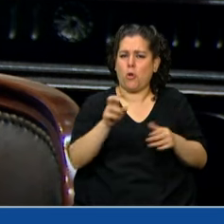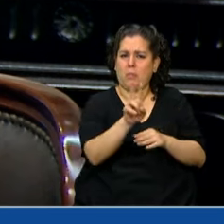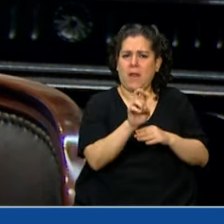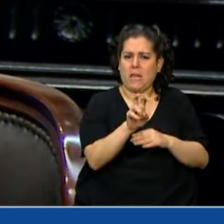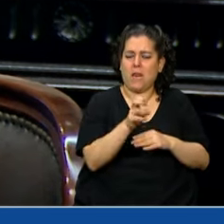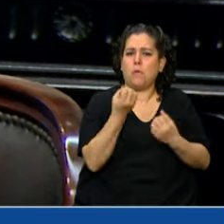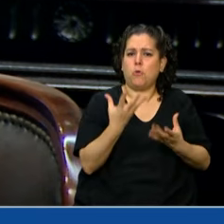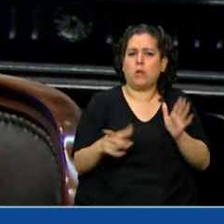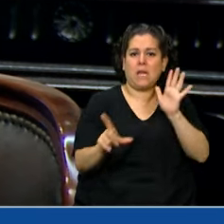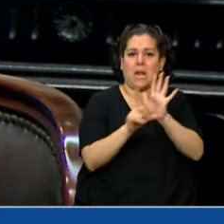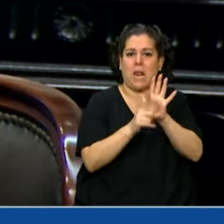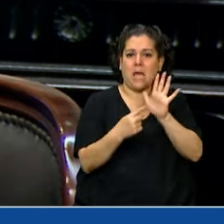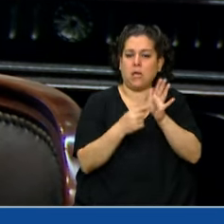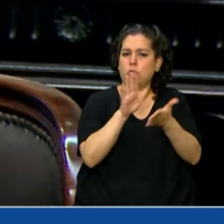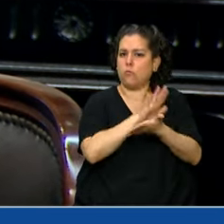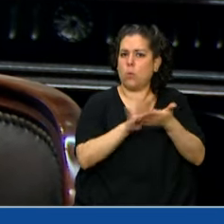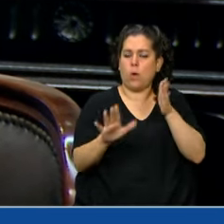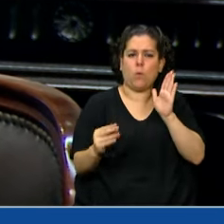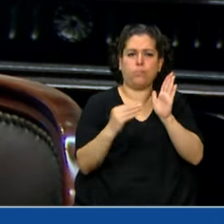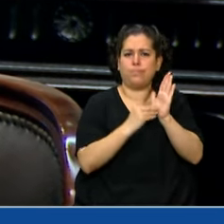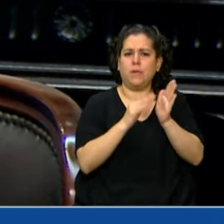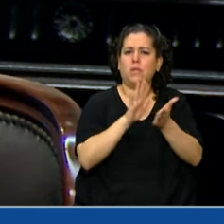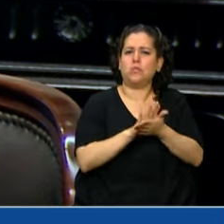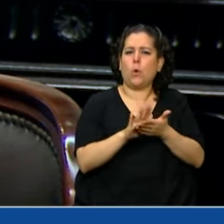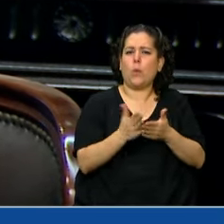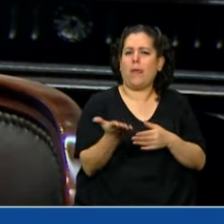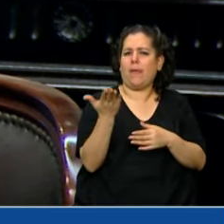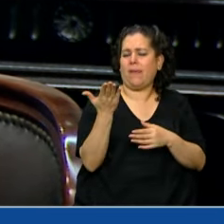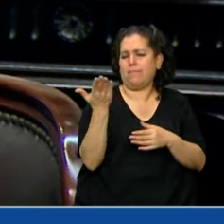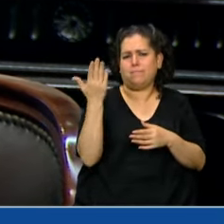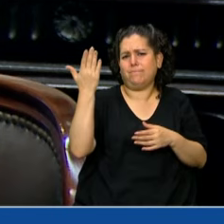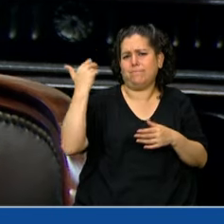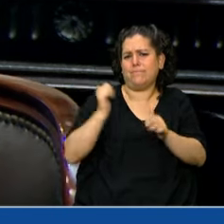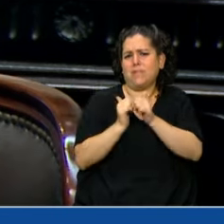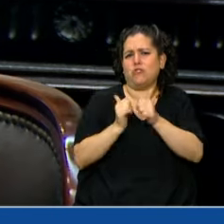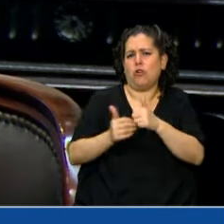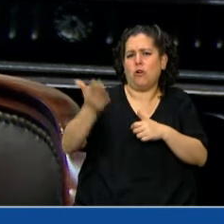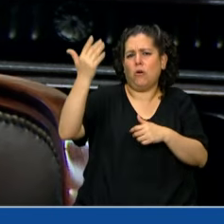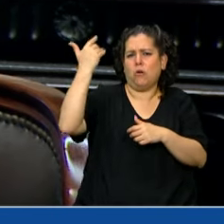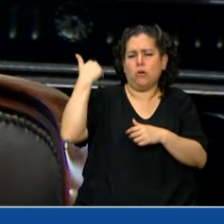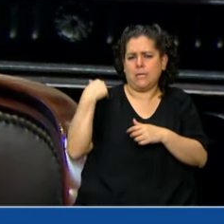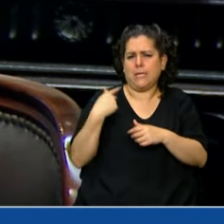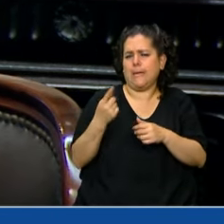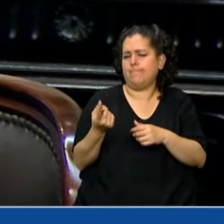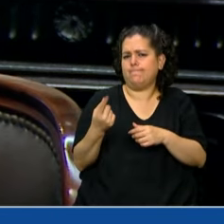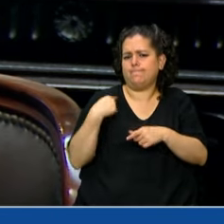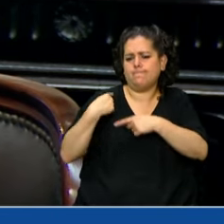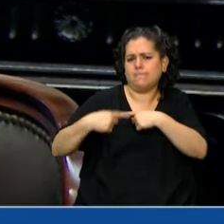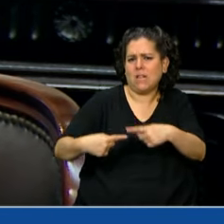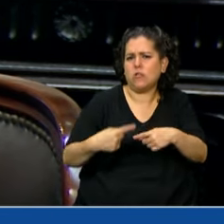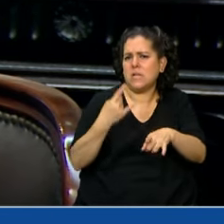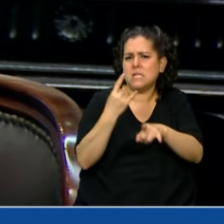Porque esa ley innovó en lo que había sido nuestra tradicional y de